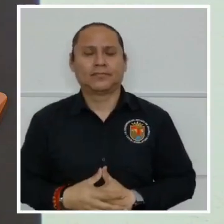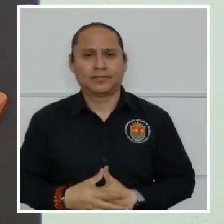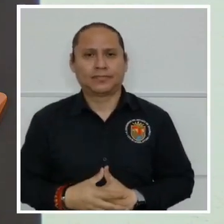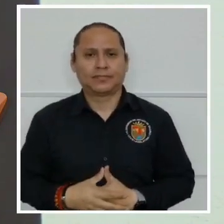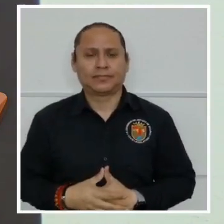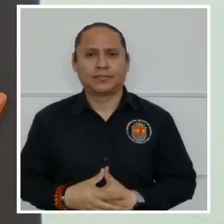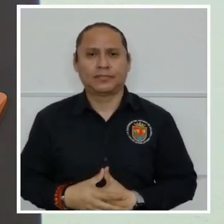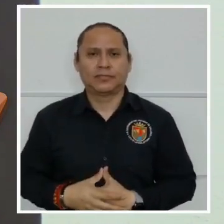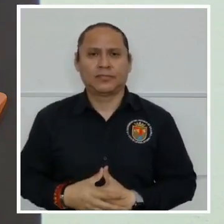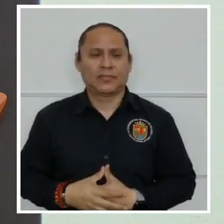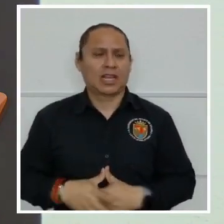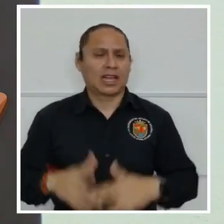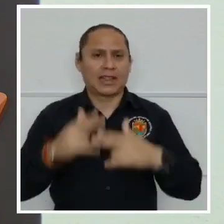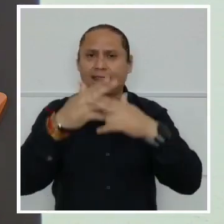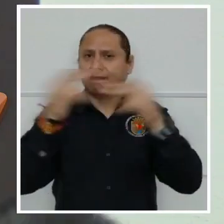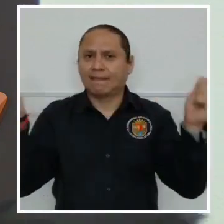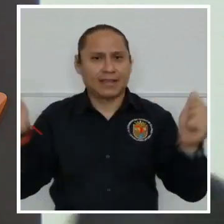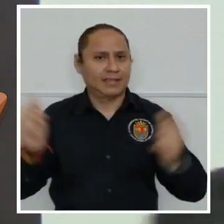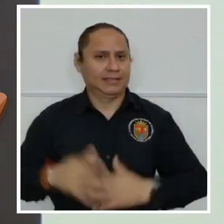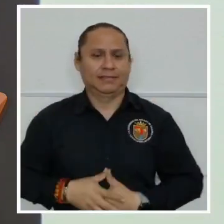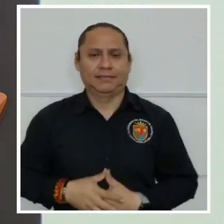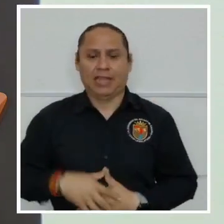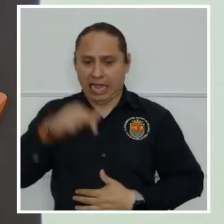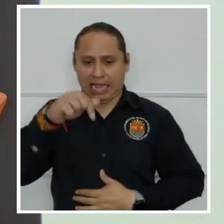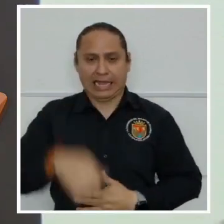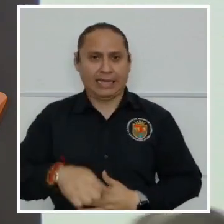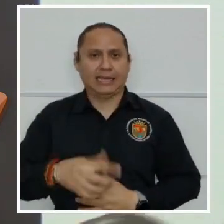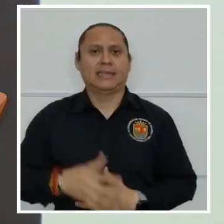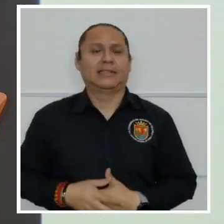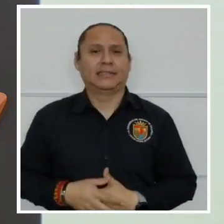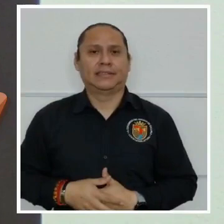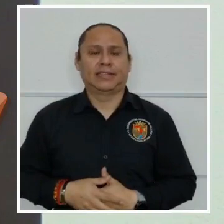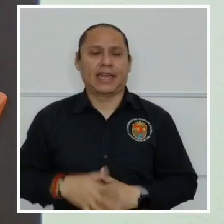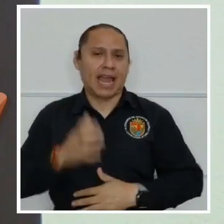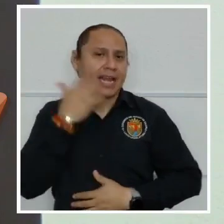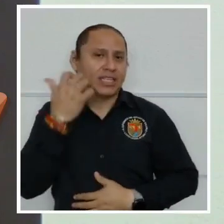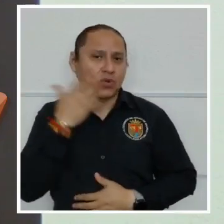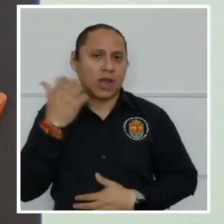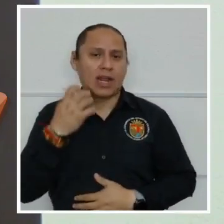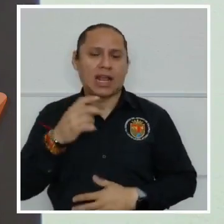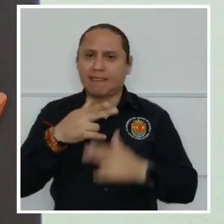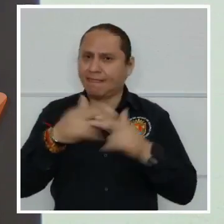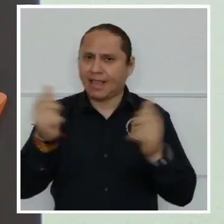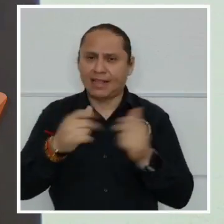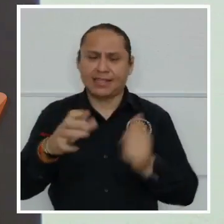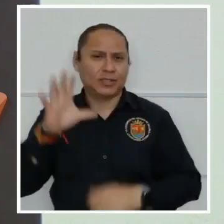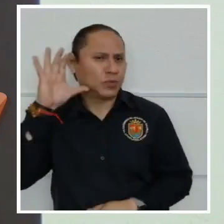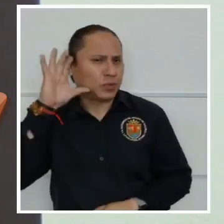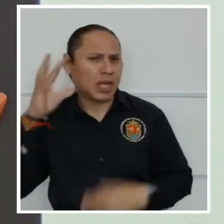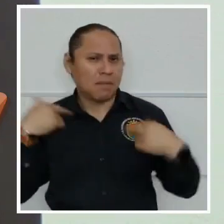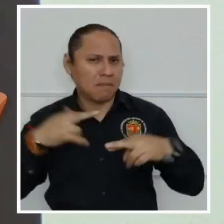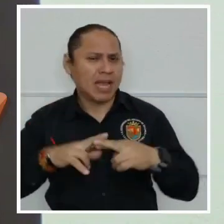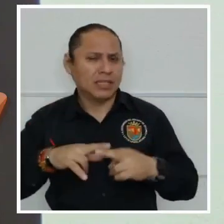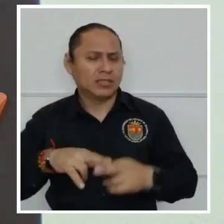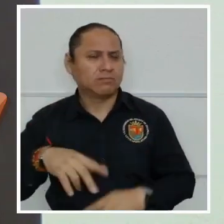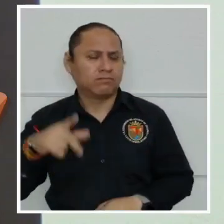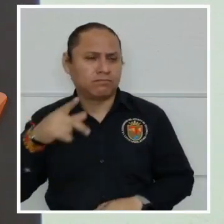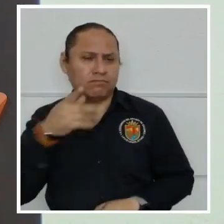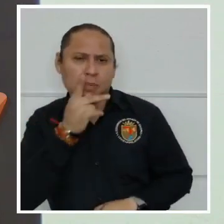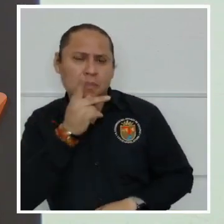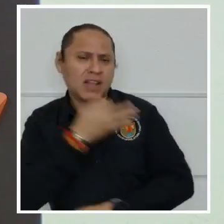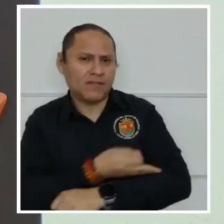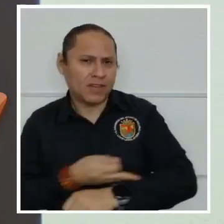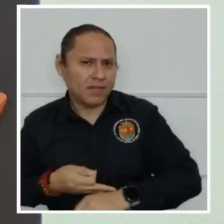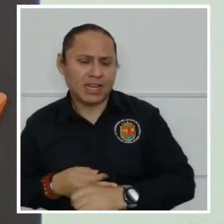que ninguna escuela en el estado de Chiapas pague agua potable, y que lo escuchen bien los maestros, los padres